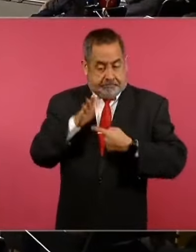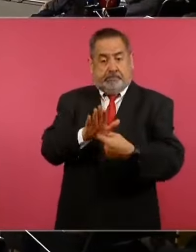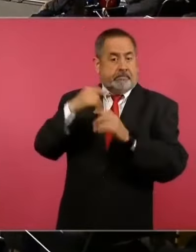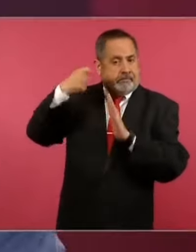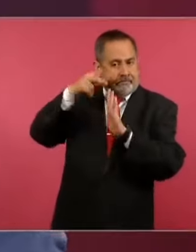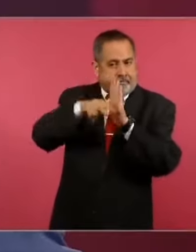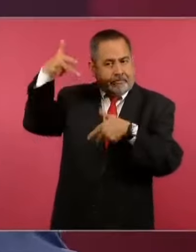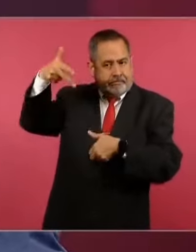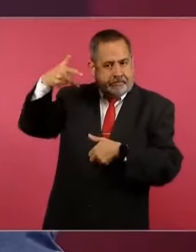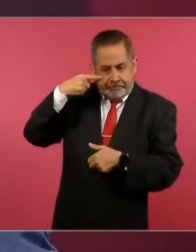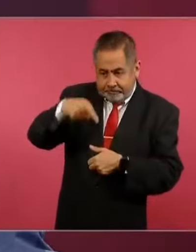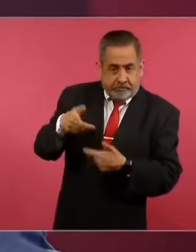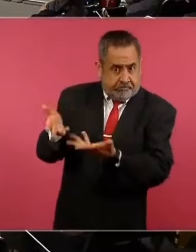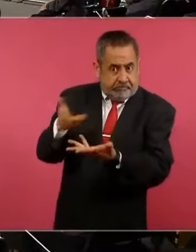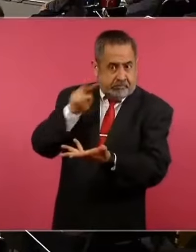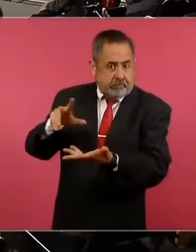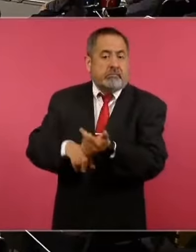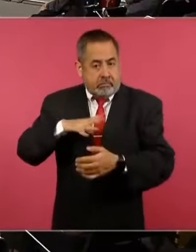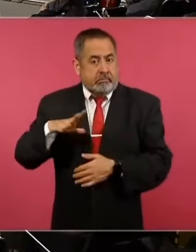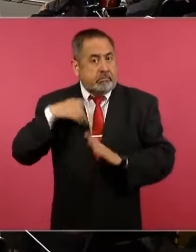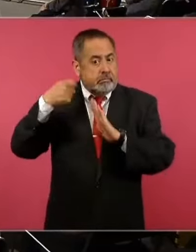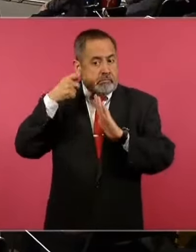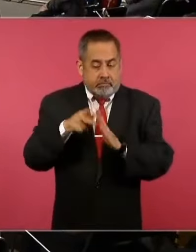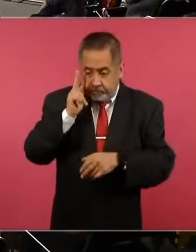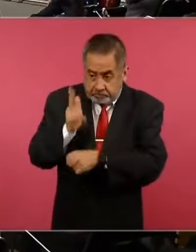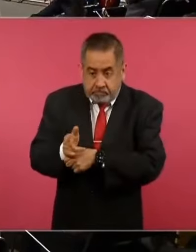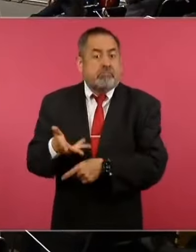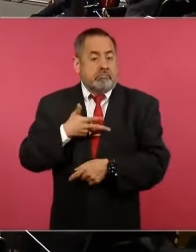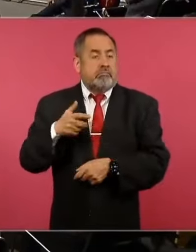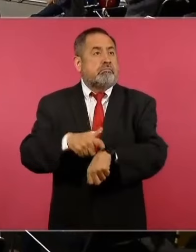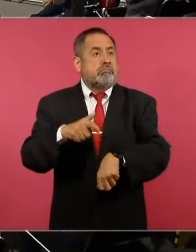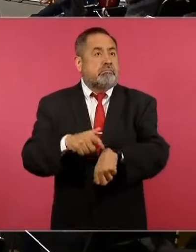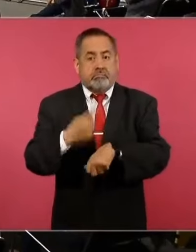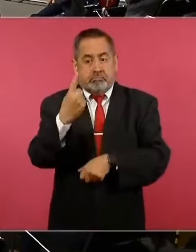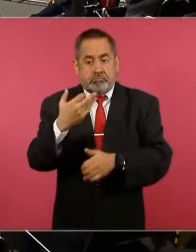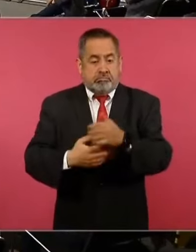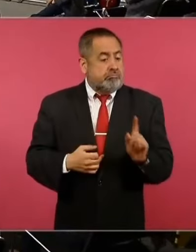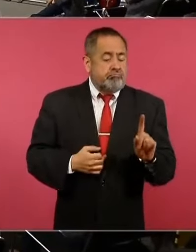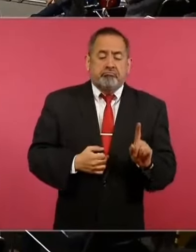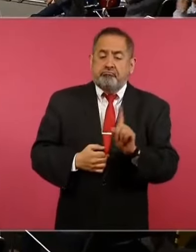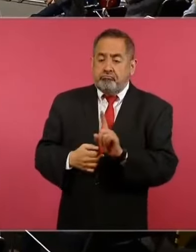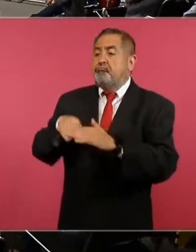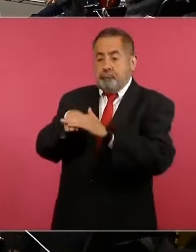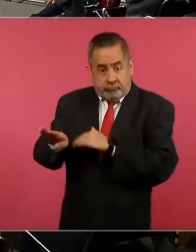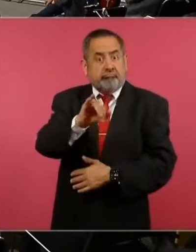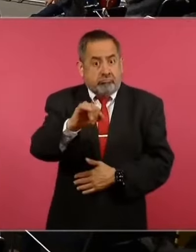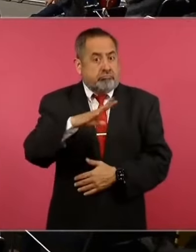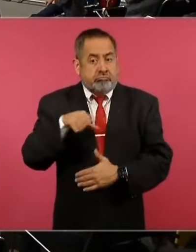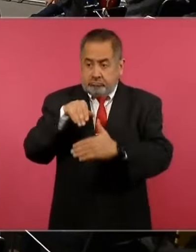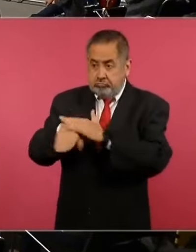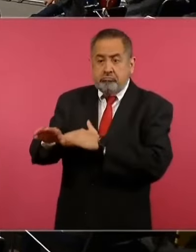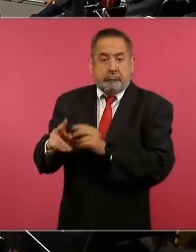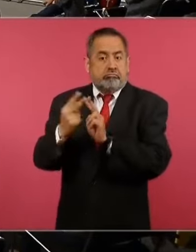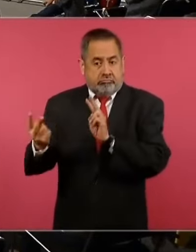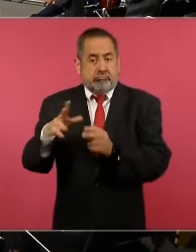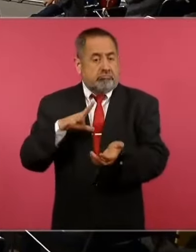videos. En el video, hay un video donde se ve que a las 13 horas precisamente Camila va llegando a la casa de la vecina, o sea, de su